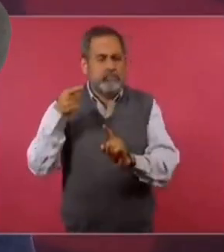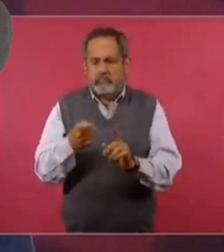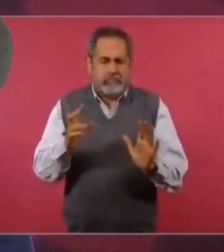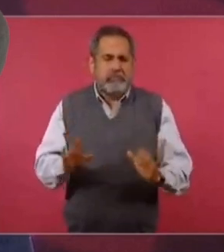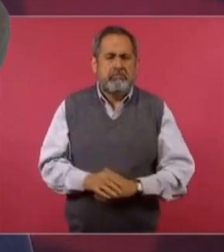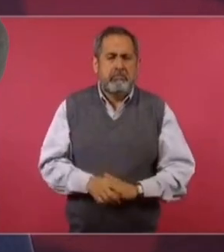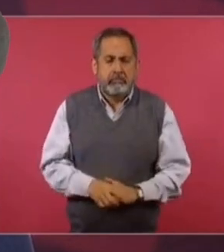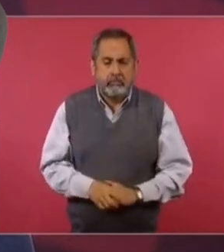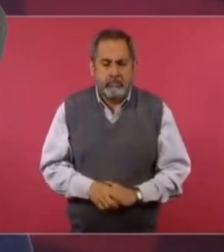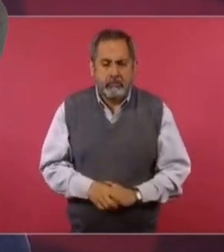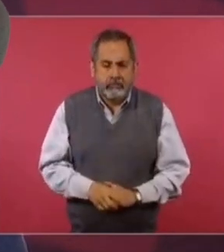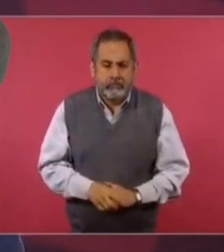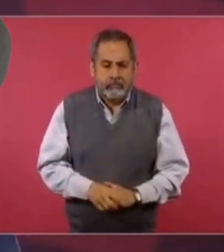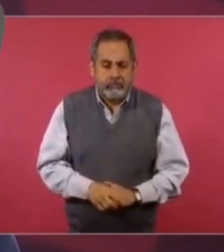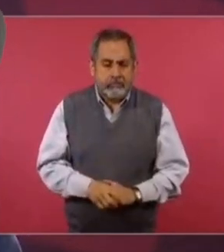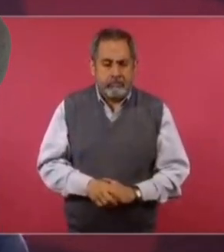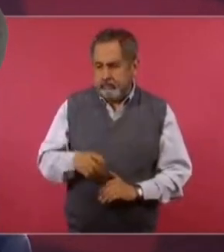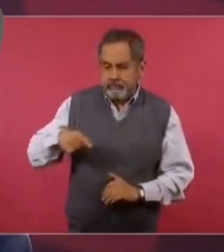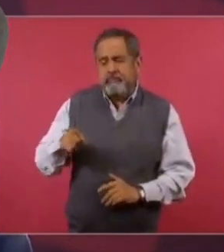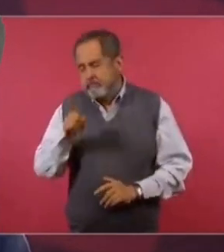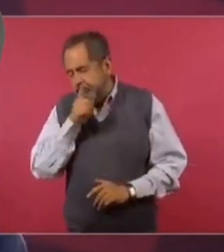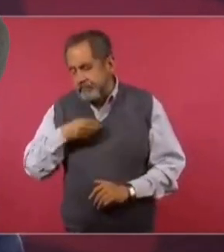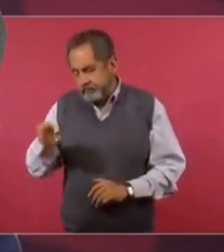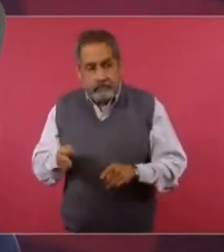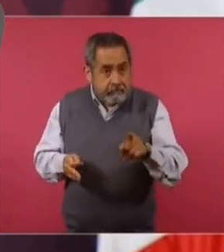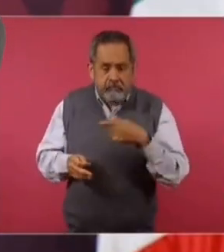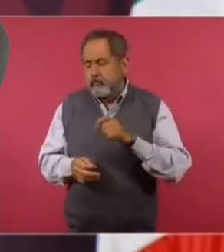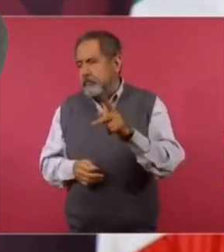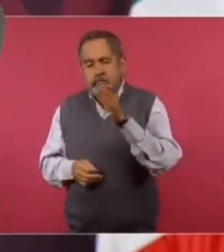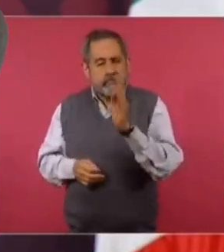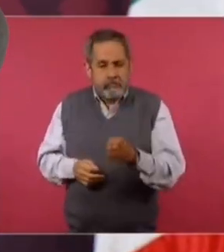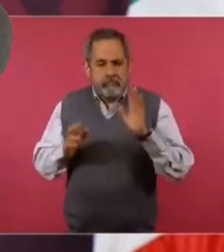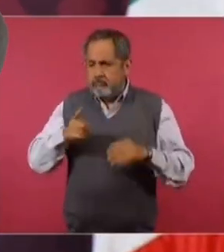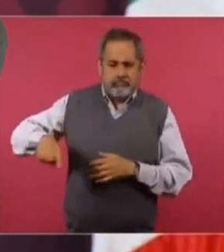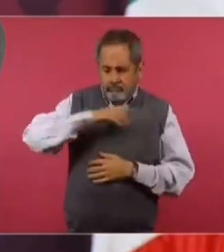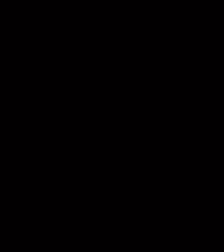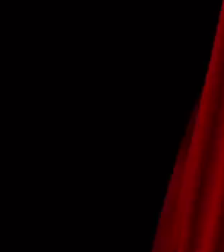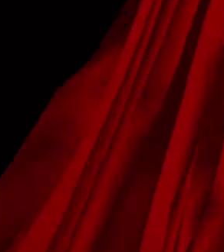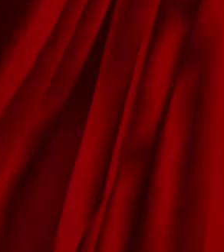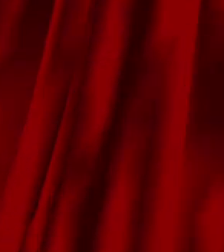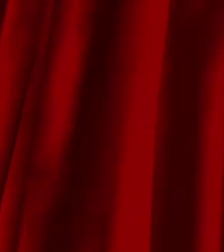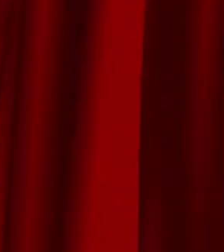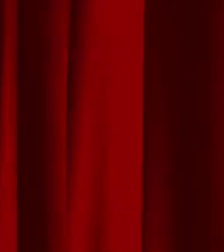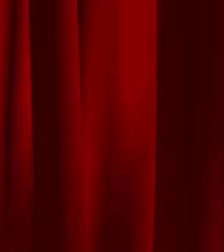Y aceptar los acuerdos.